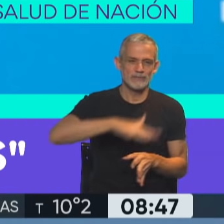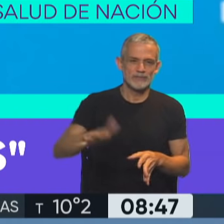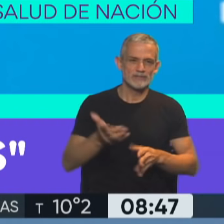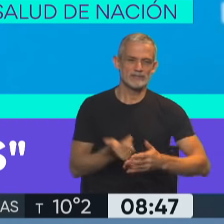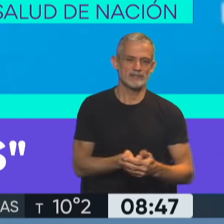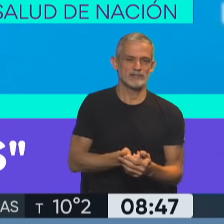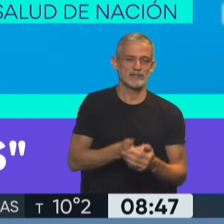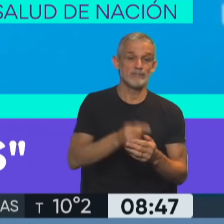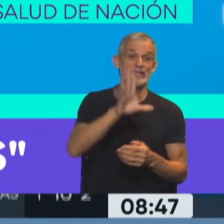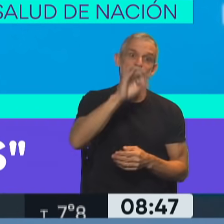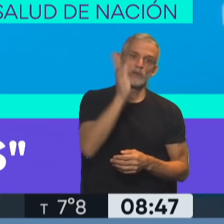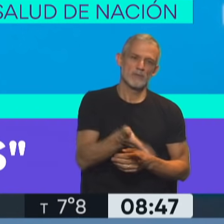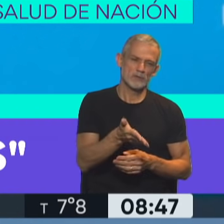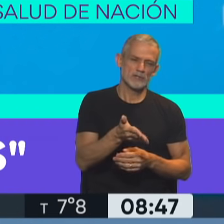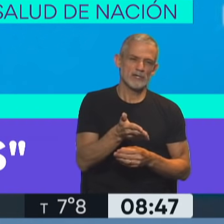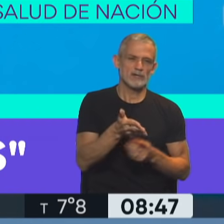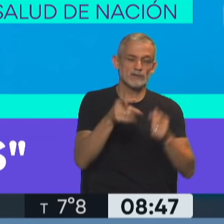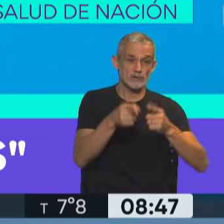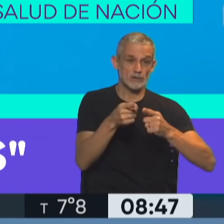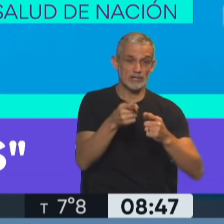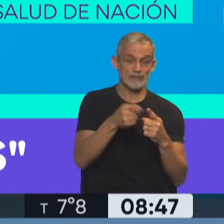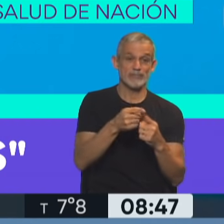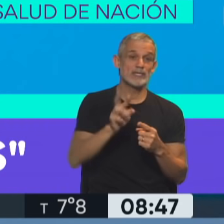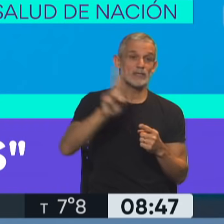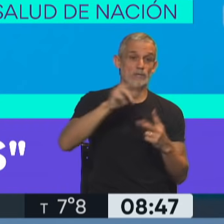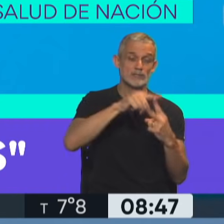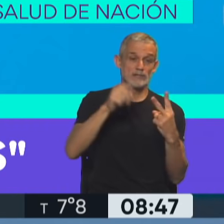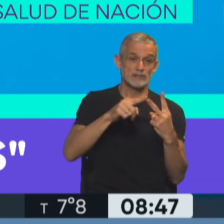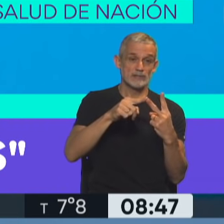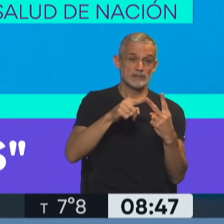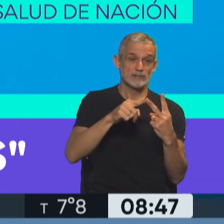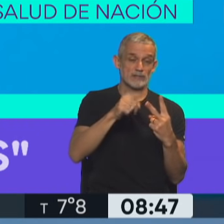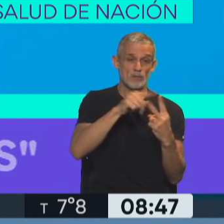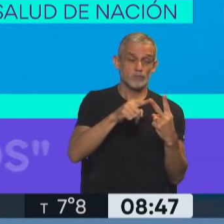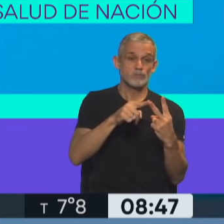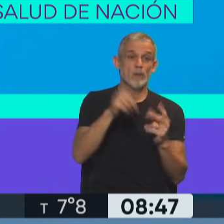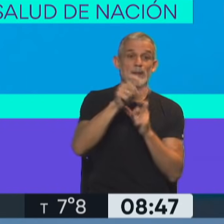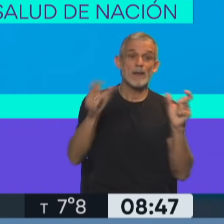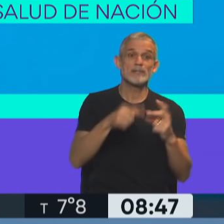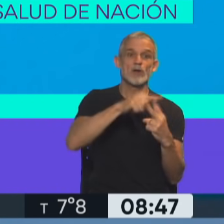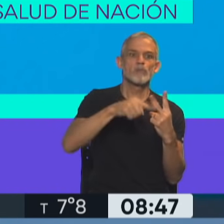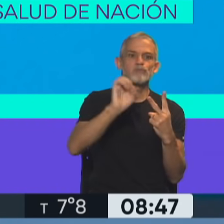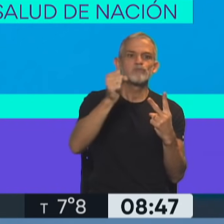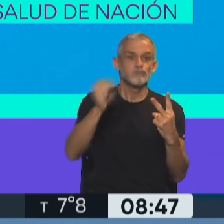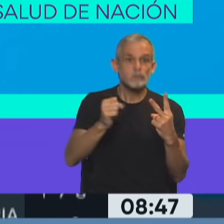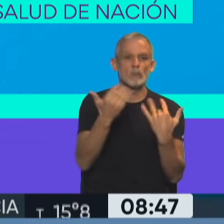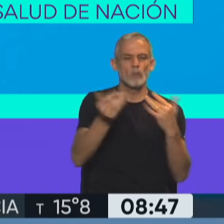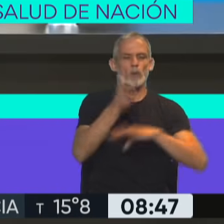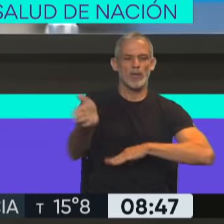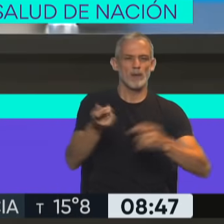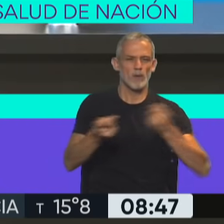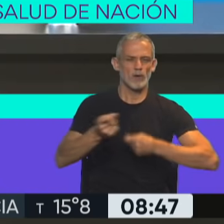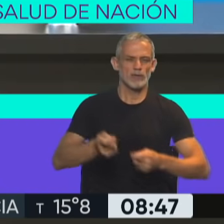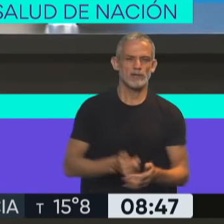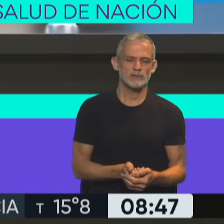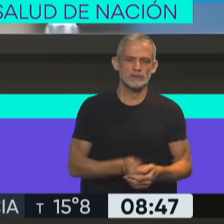este aforo del 50% y la autorización para las personas con 2 dosis de vacuna.